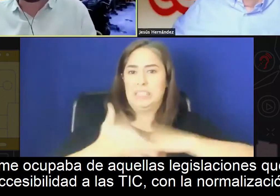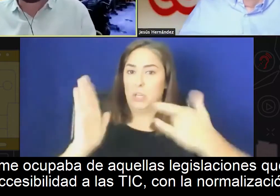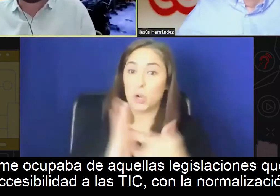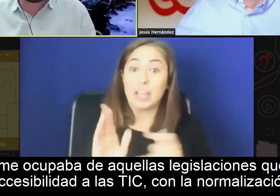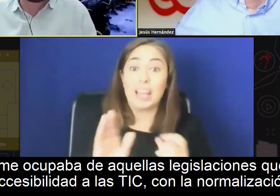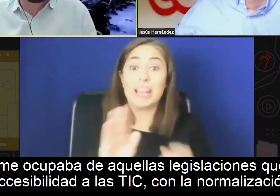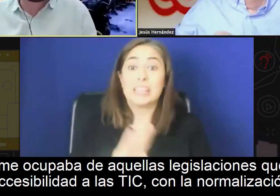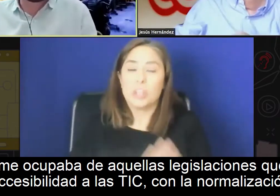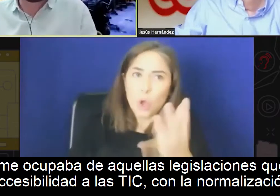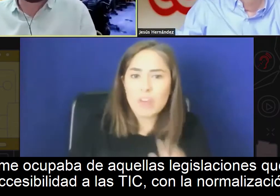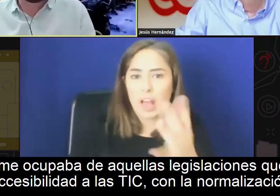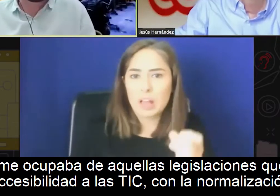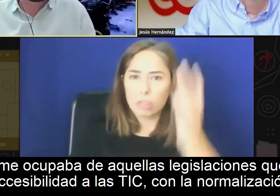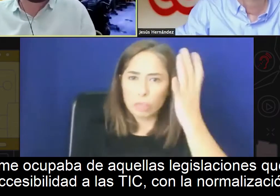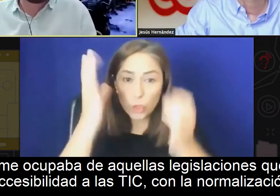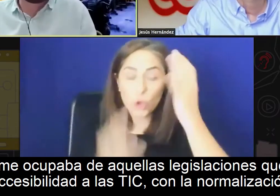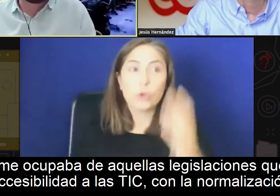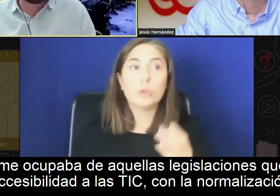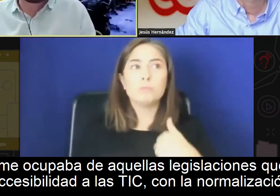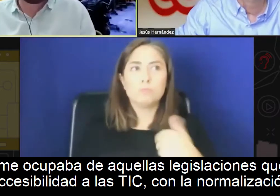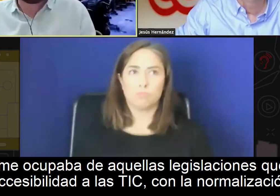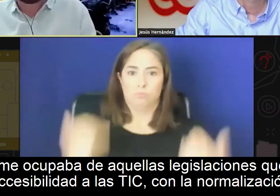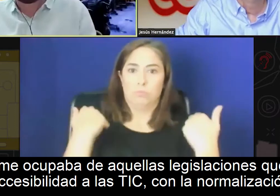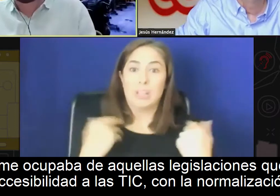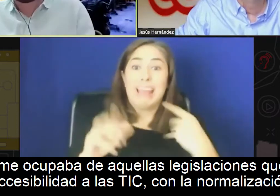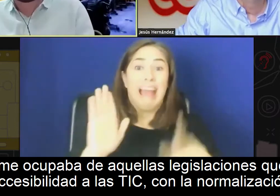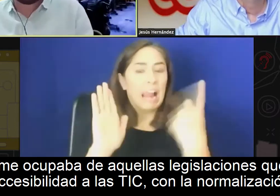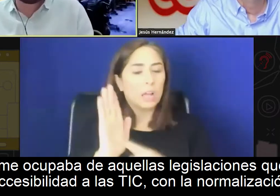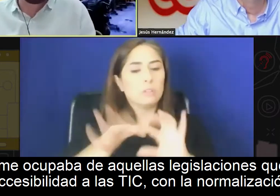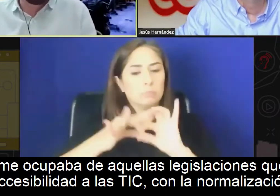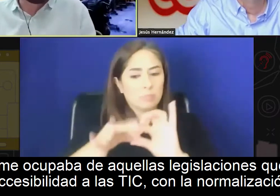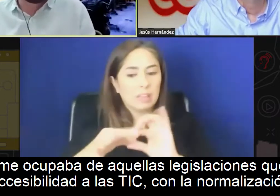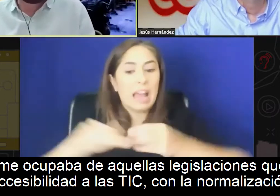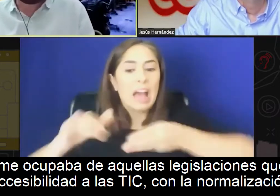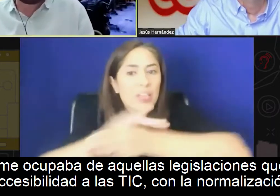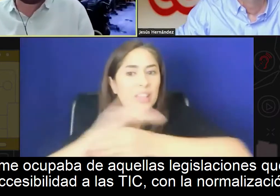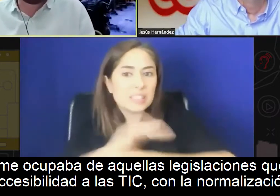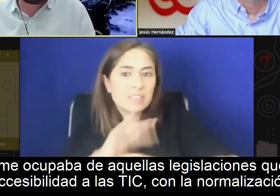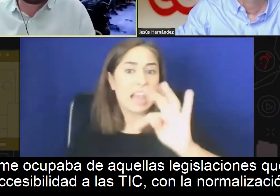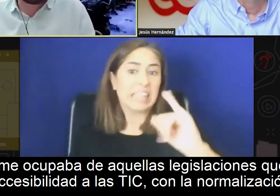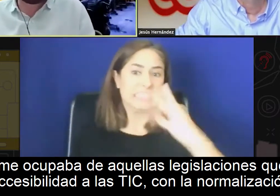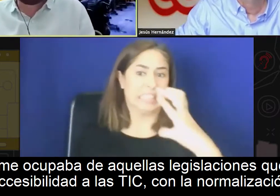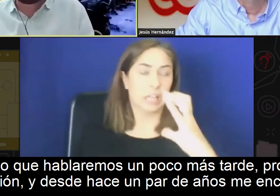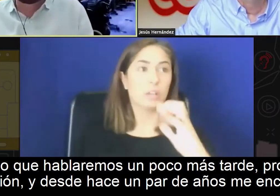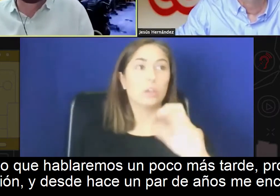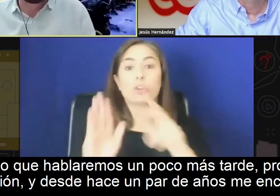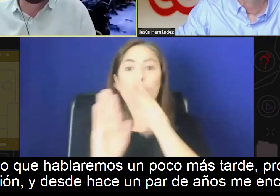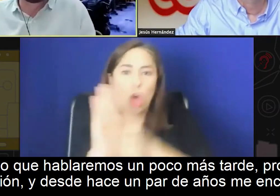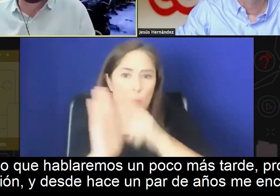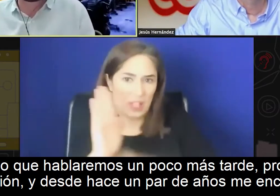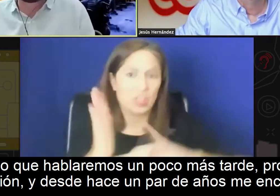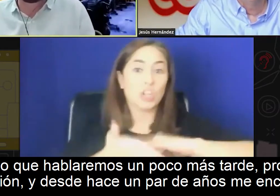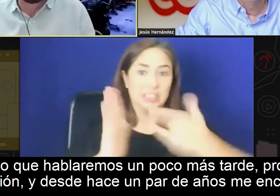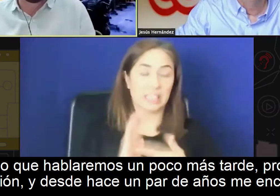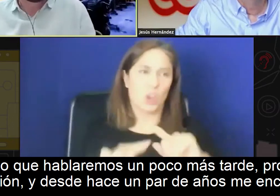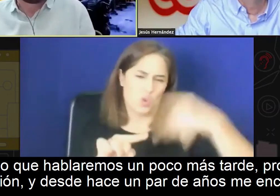que me ocupaba de aquellas legislaciones que tenían que ver con la accesibilidad a las TIC, con la normalización técnica, que supongo que hablaremos de ella un poco